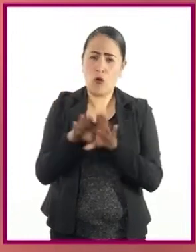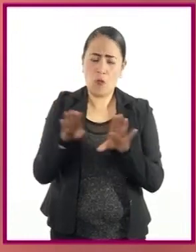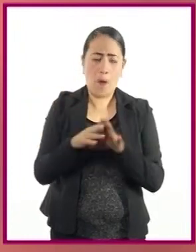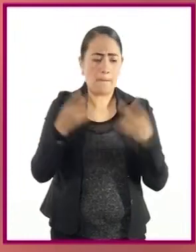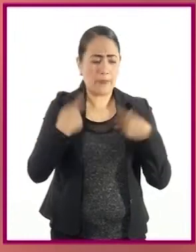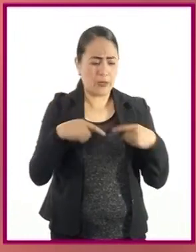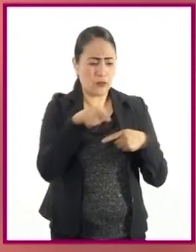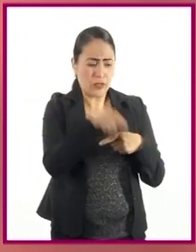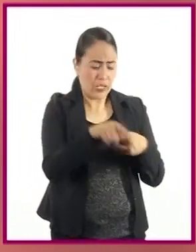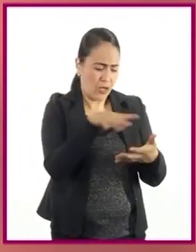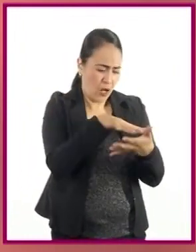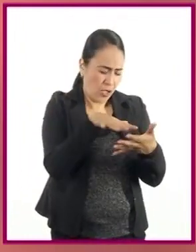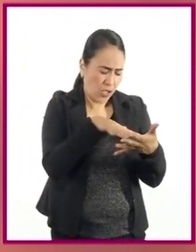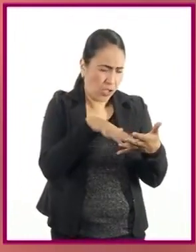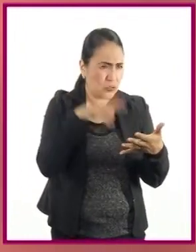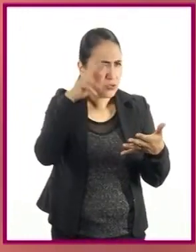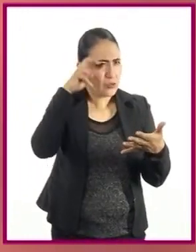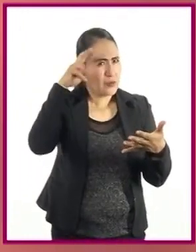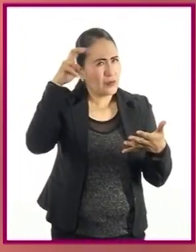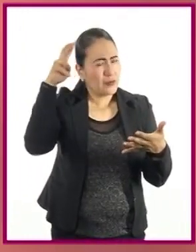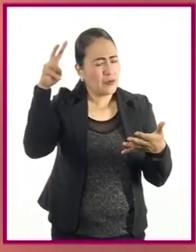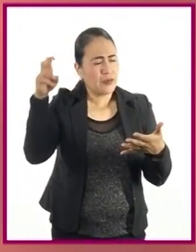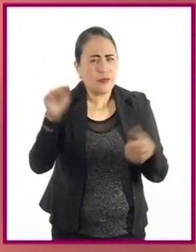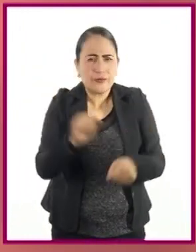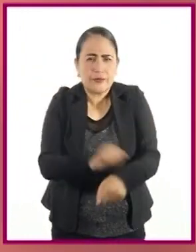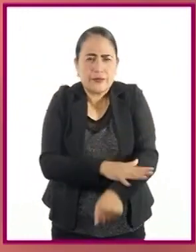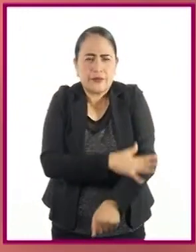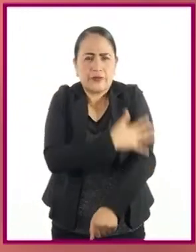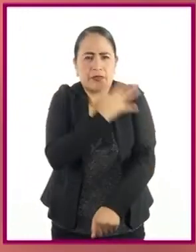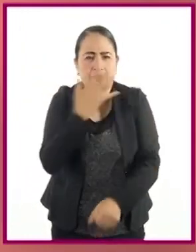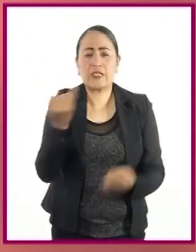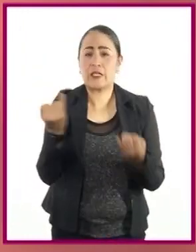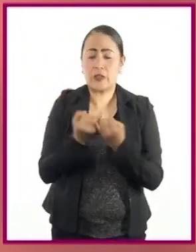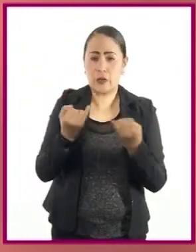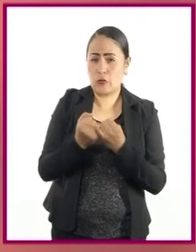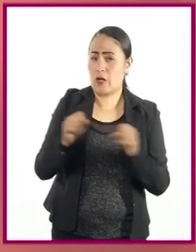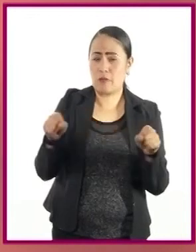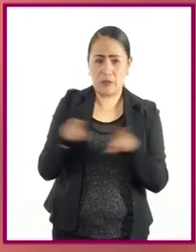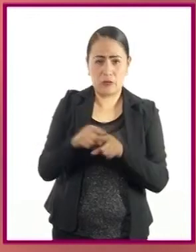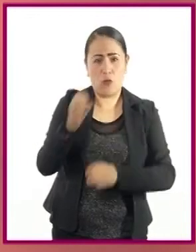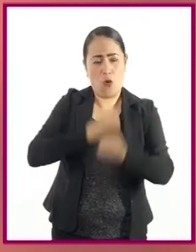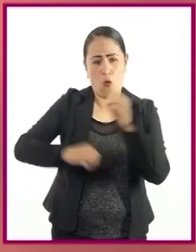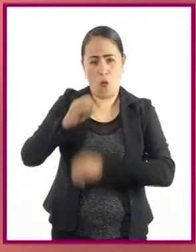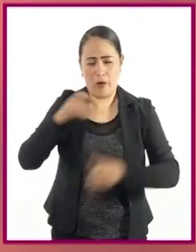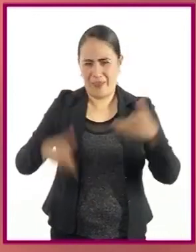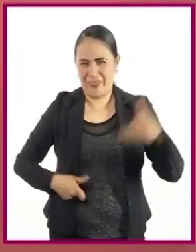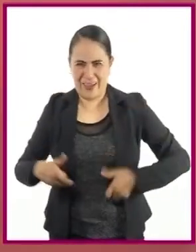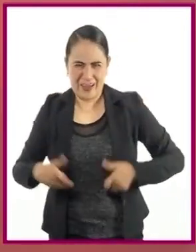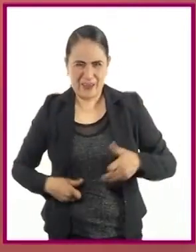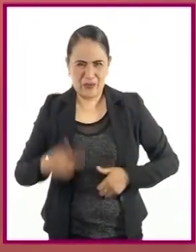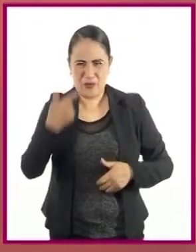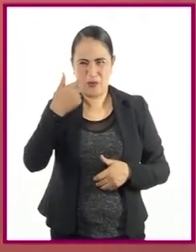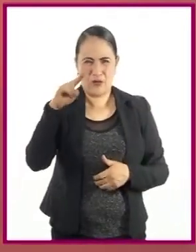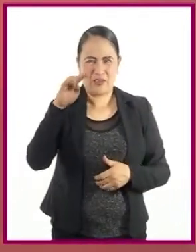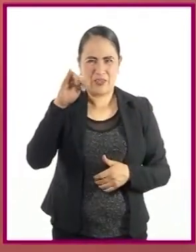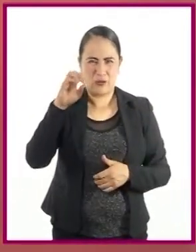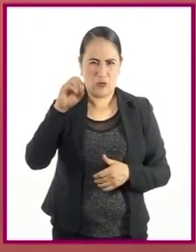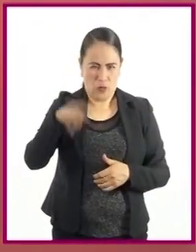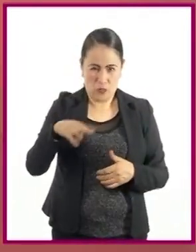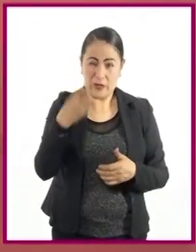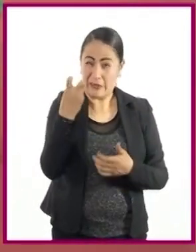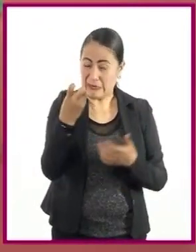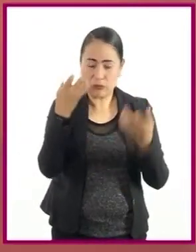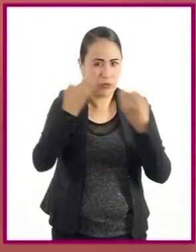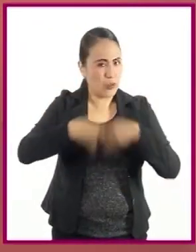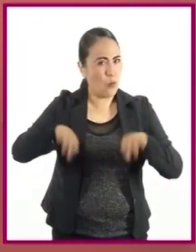sienta y viva la trama. Y en la adaptación de un guión teatral, esto es fundamental. Todos estos